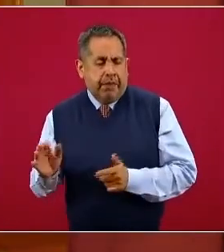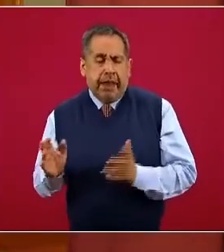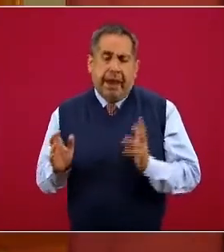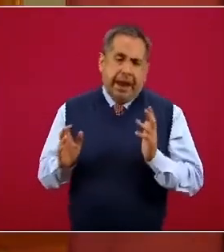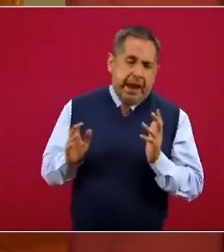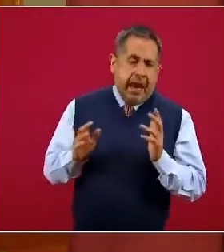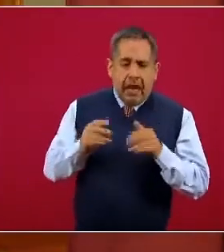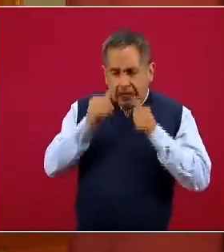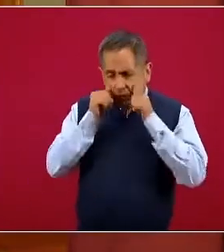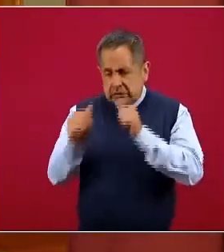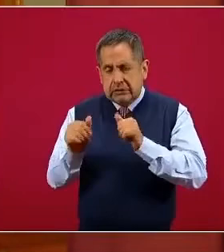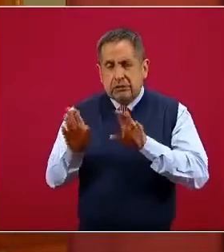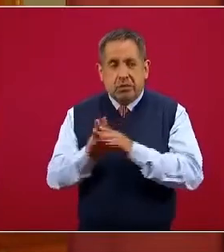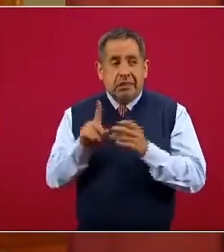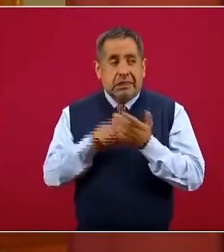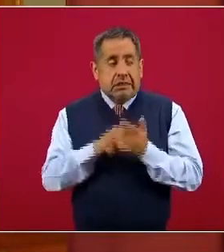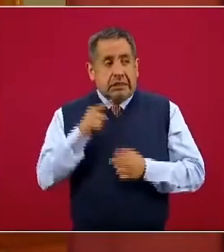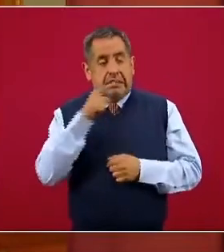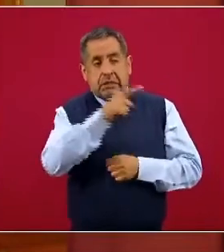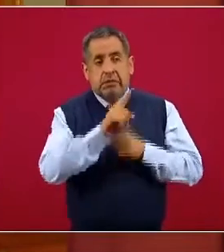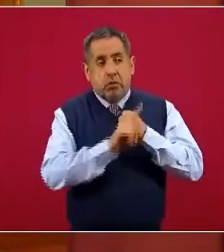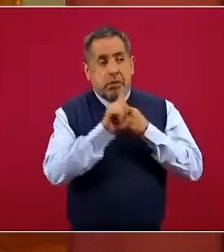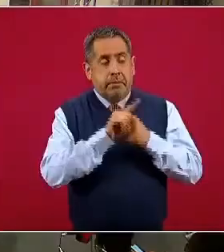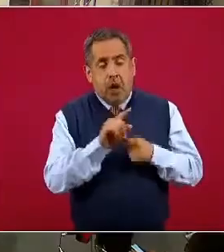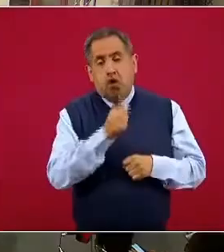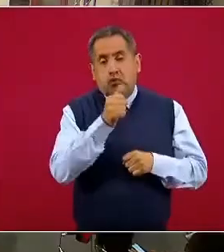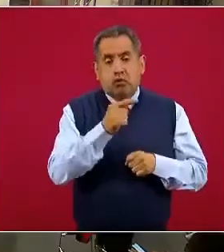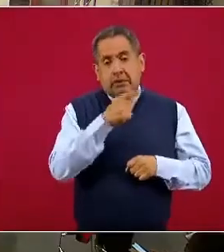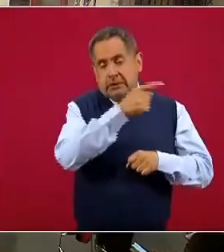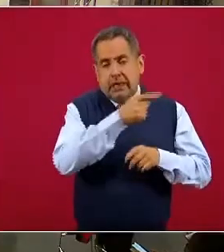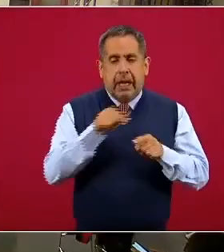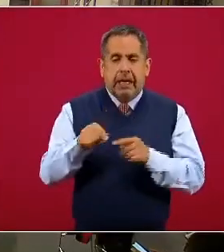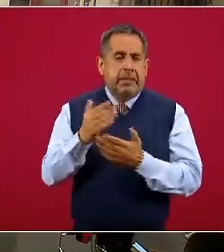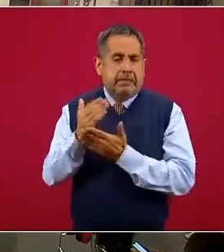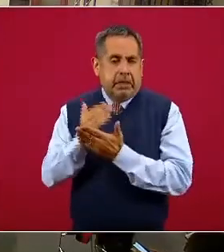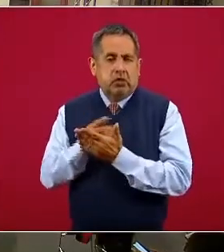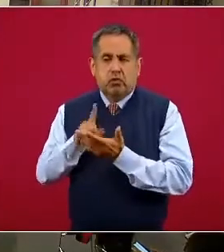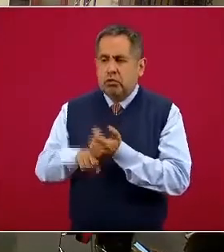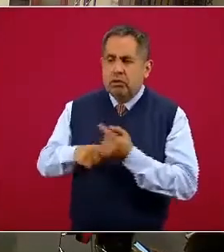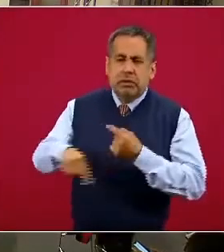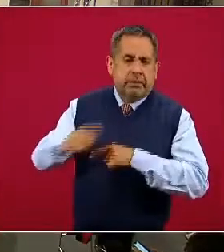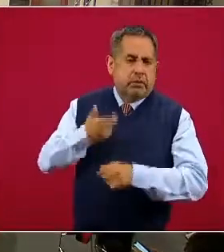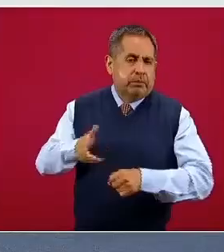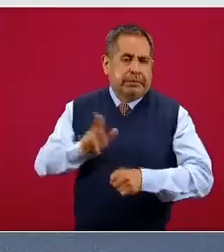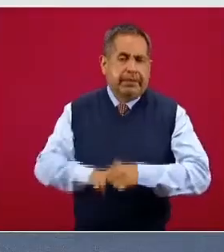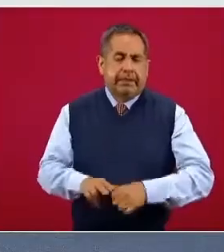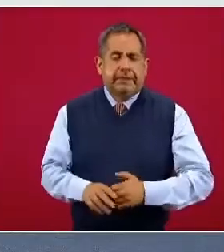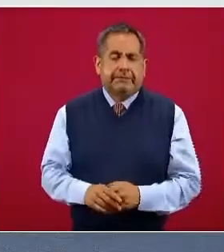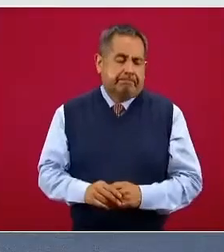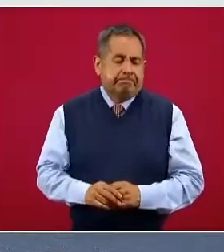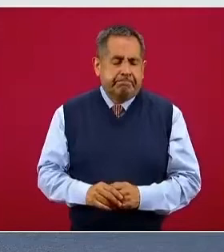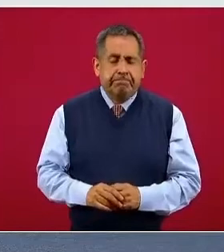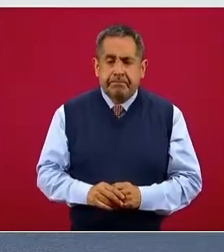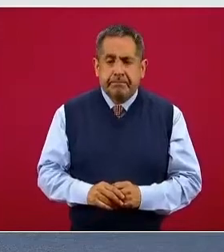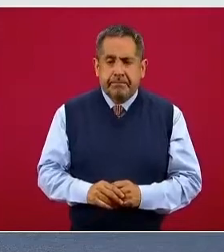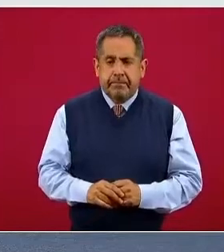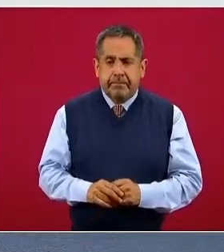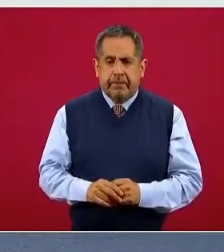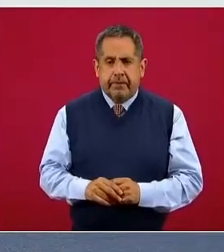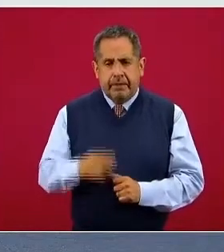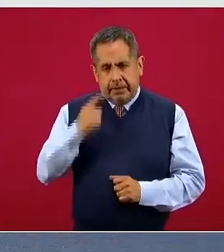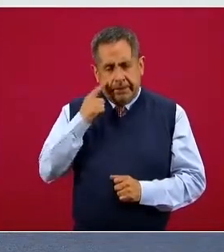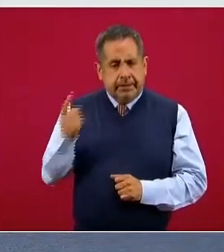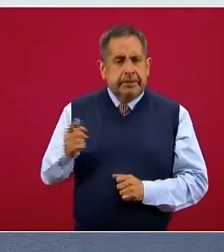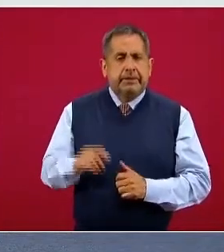la focalización que existe del problema de la saturación de hospitales. Si vemos las